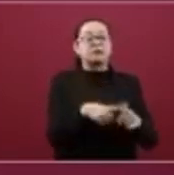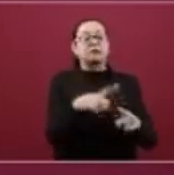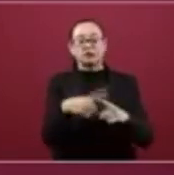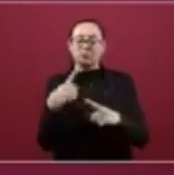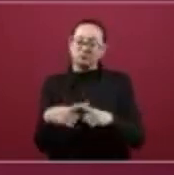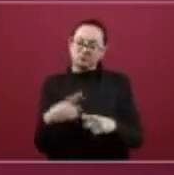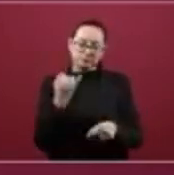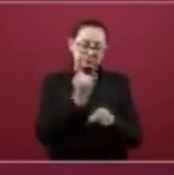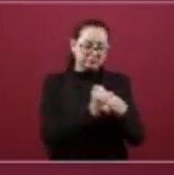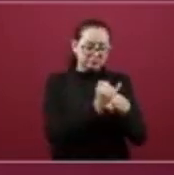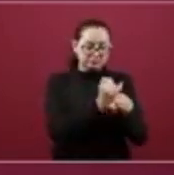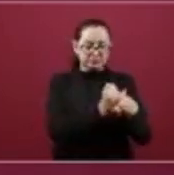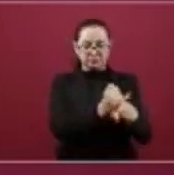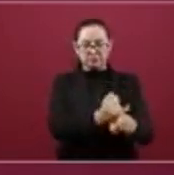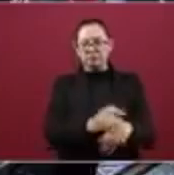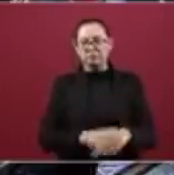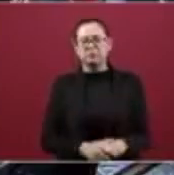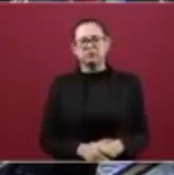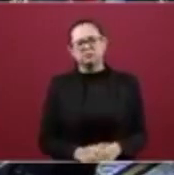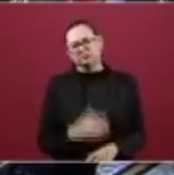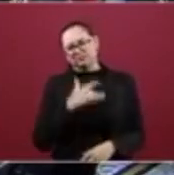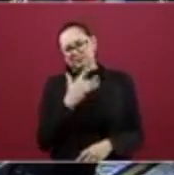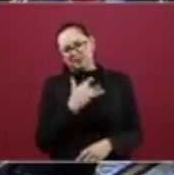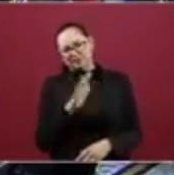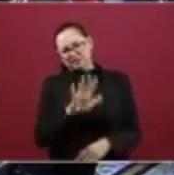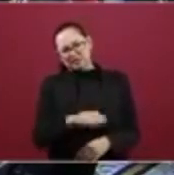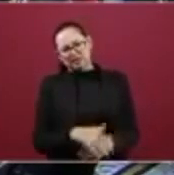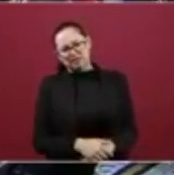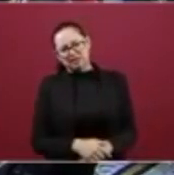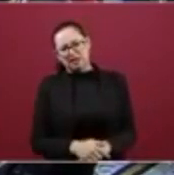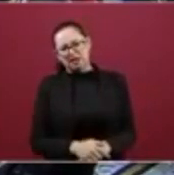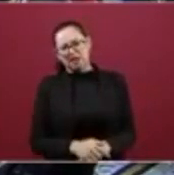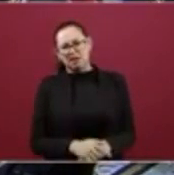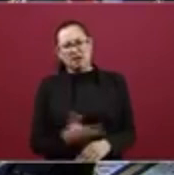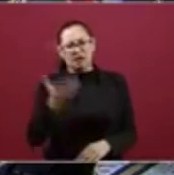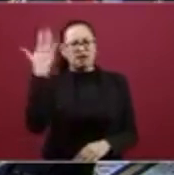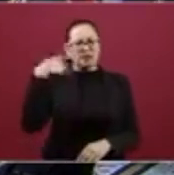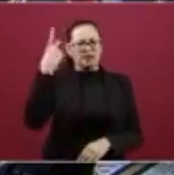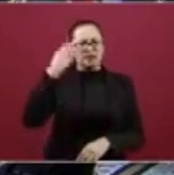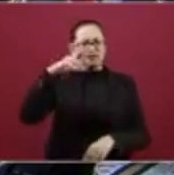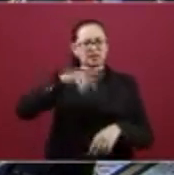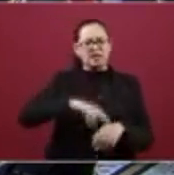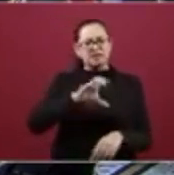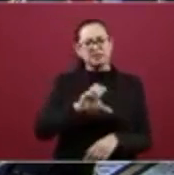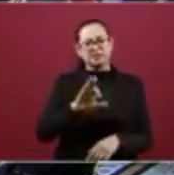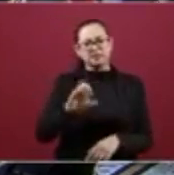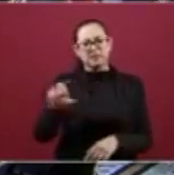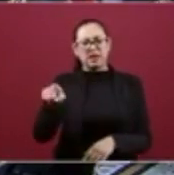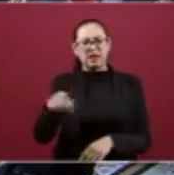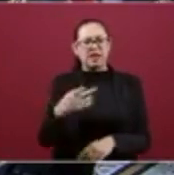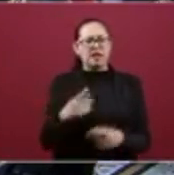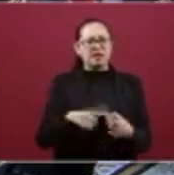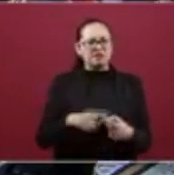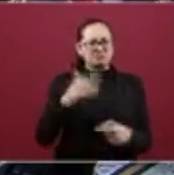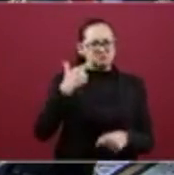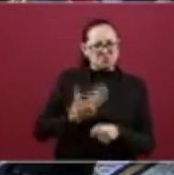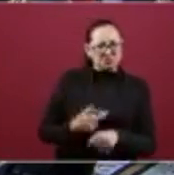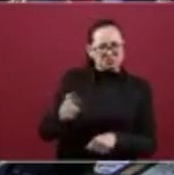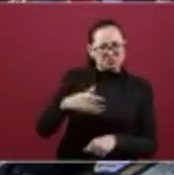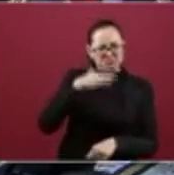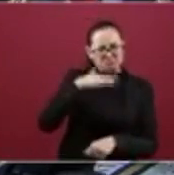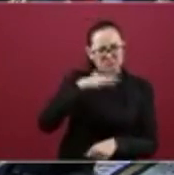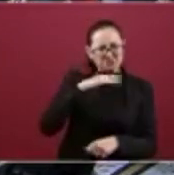responsabilidades. ¿Le parece que hubo alguna omisión por parte de quien era entonces director de la CFE, Enrique Ochoa, al respecto de estos